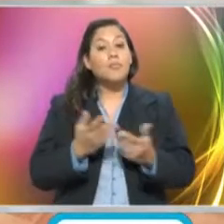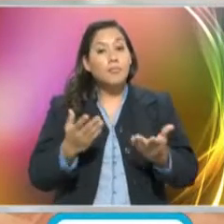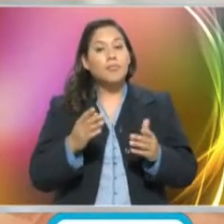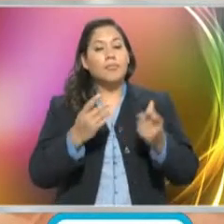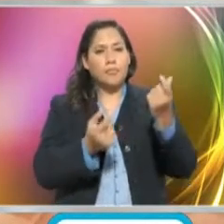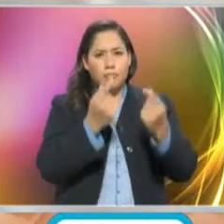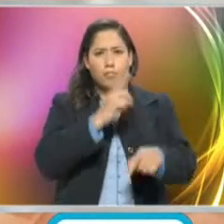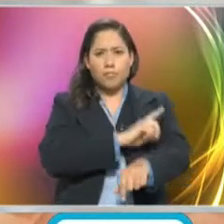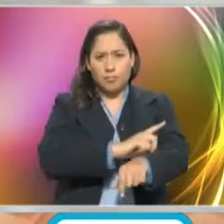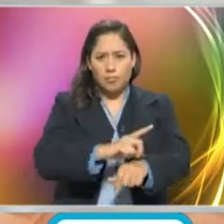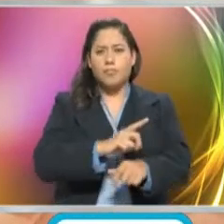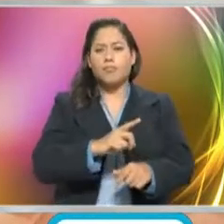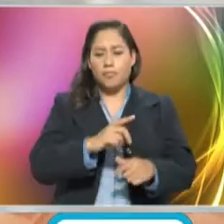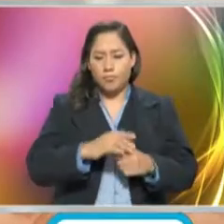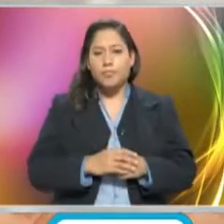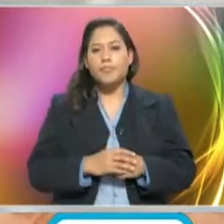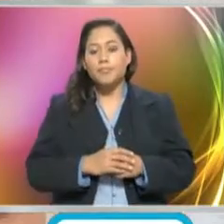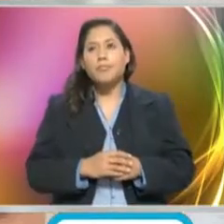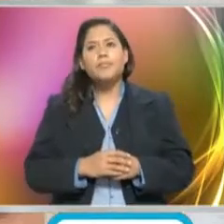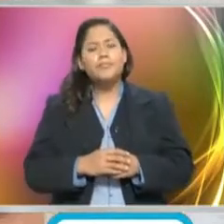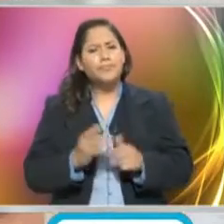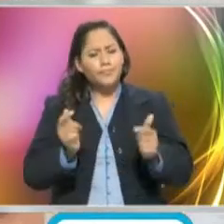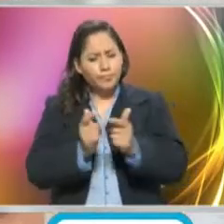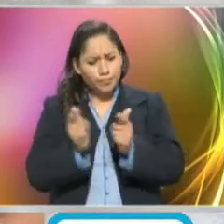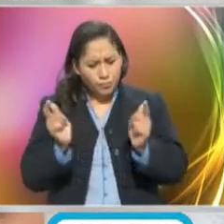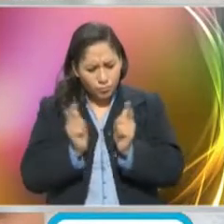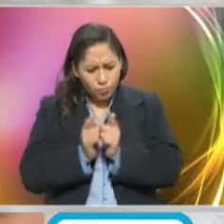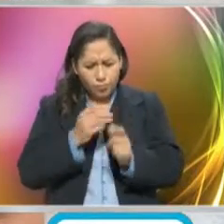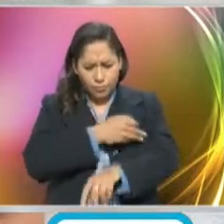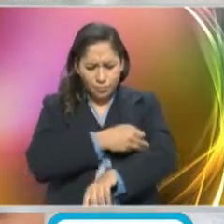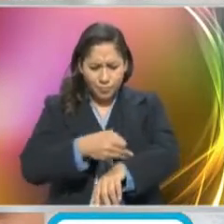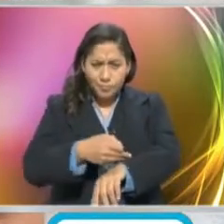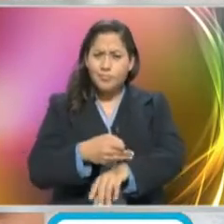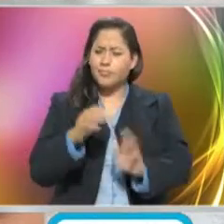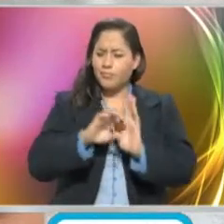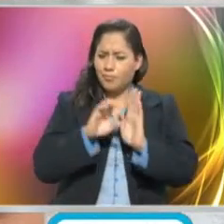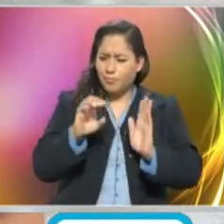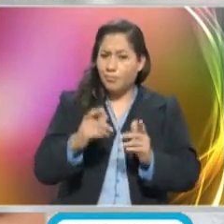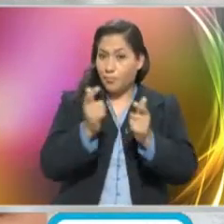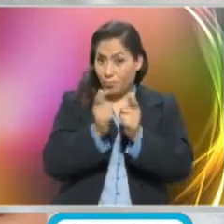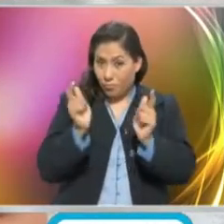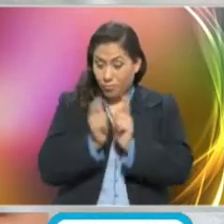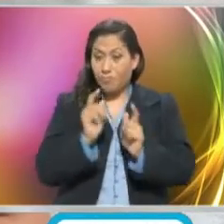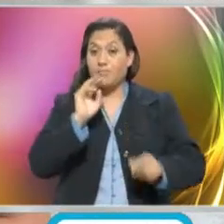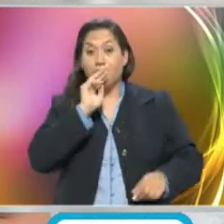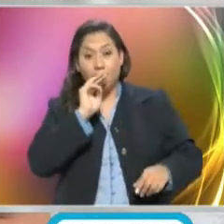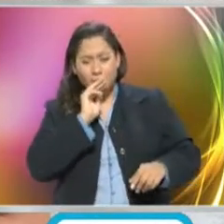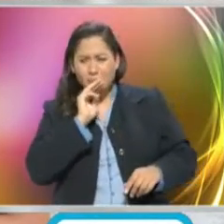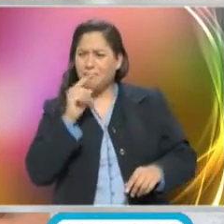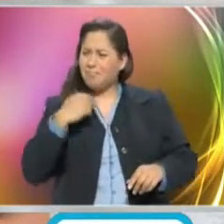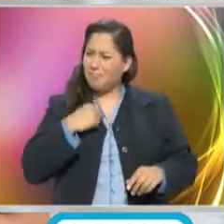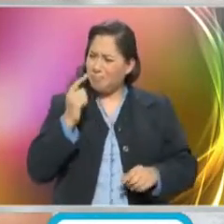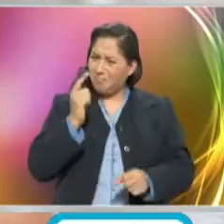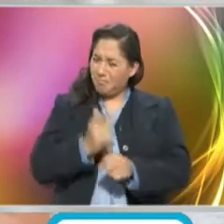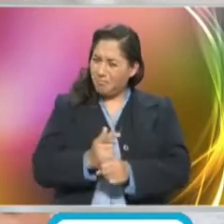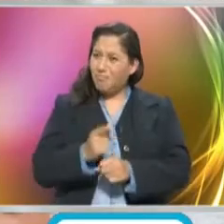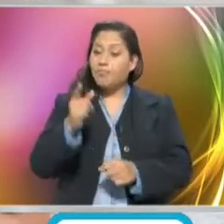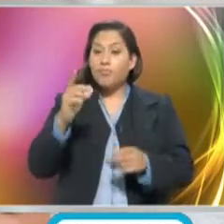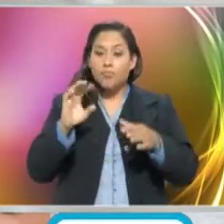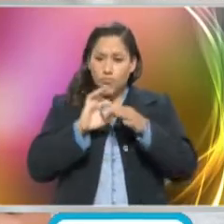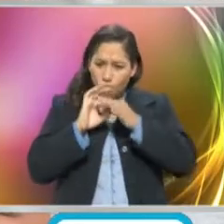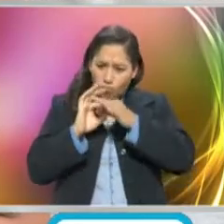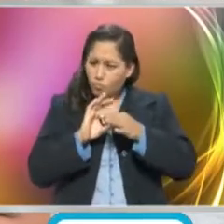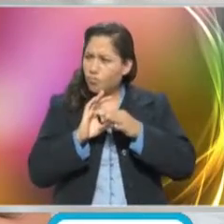en algunas delegaciones de la Ciudad de México. Ahora, hablas de grupos de familias, en este caso grupos de madres, que me llama muchísimo la atención, que se